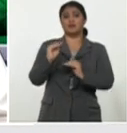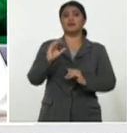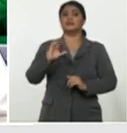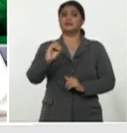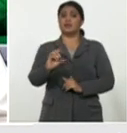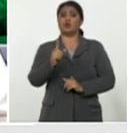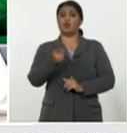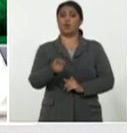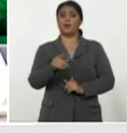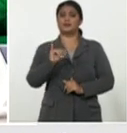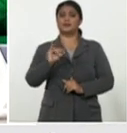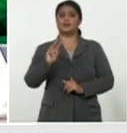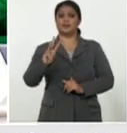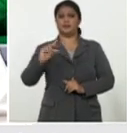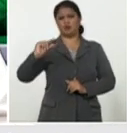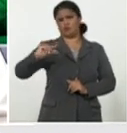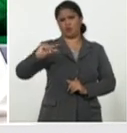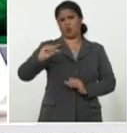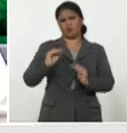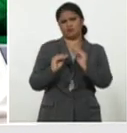0,63%, que